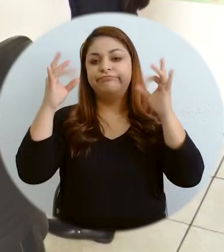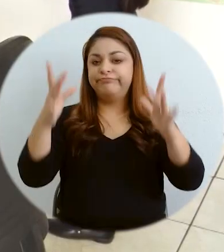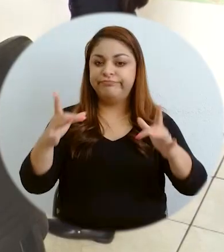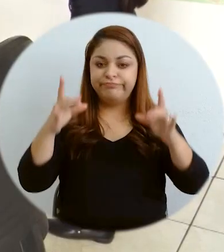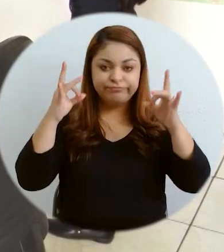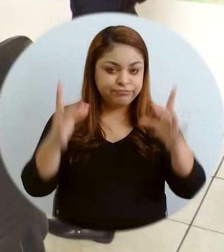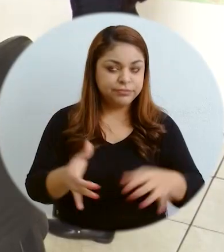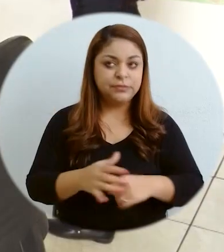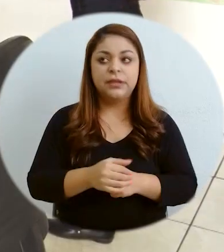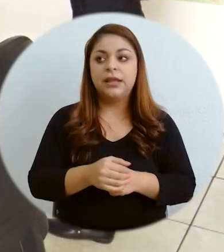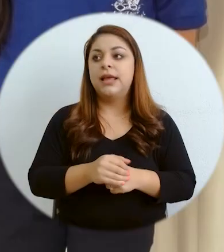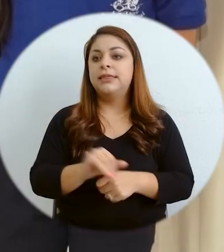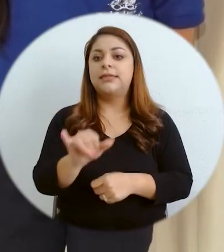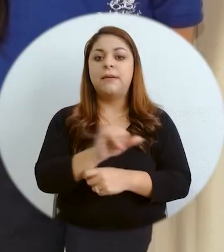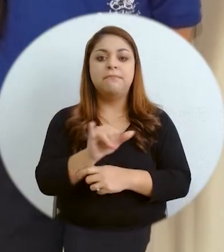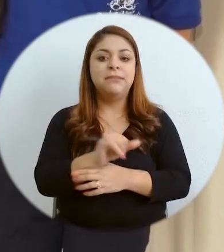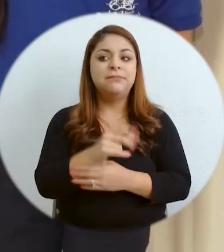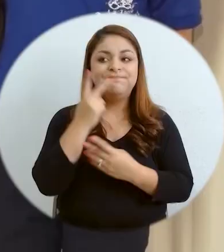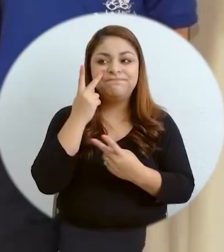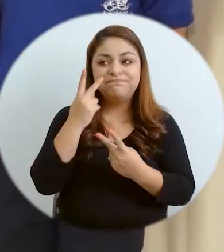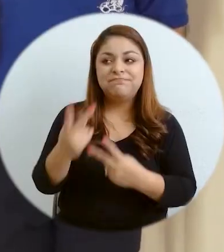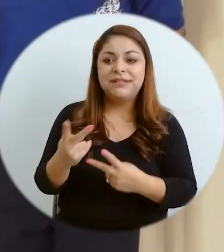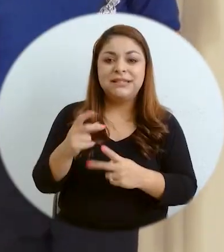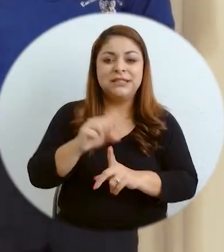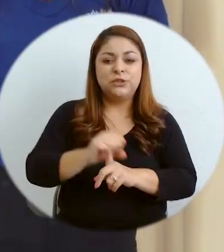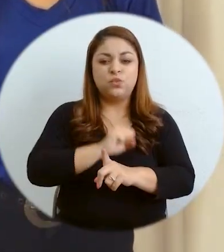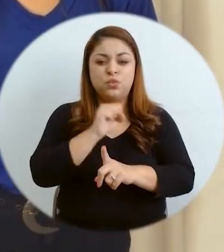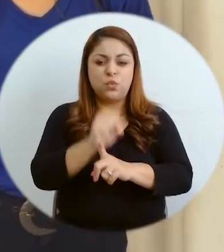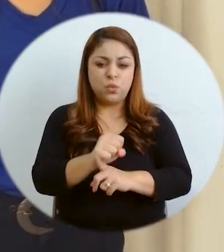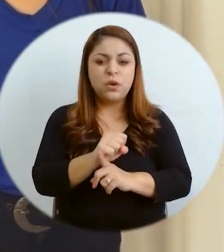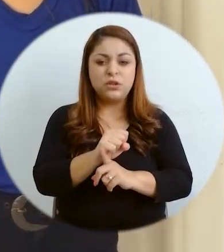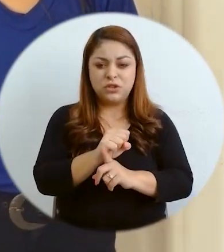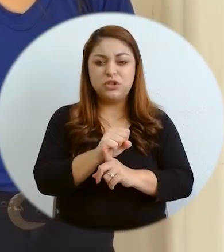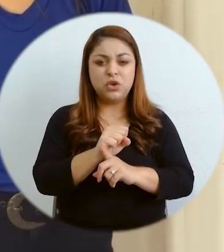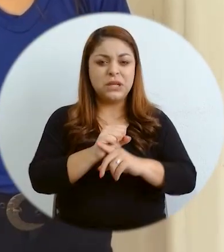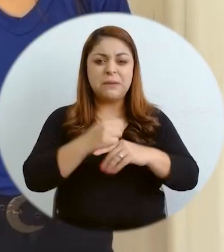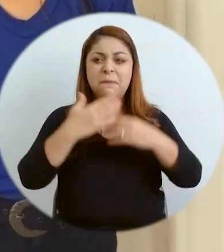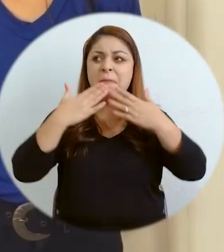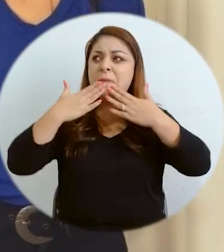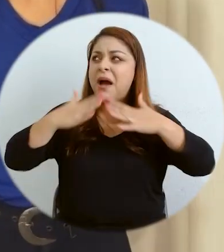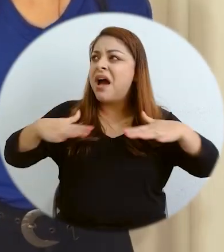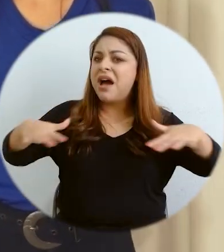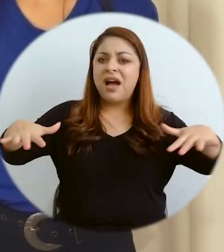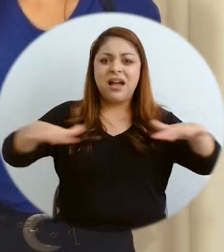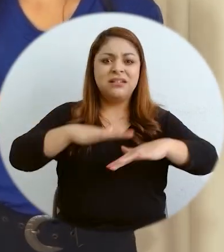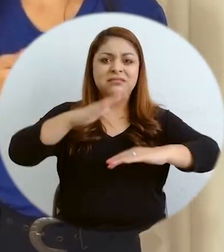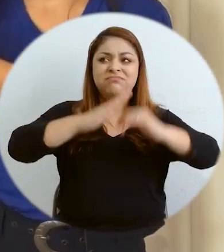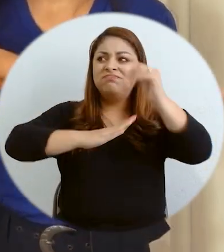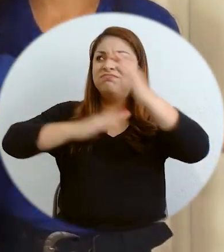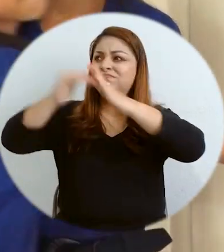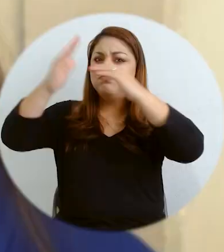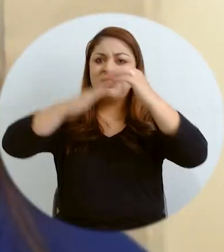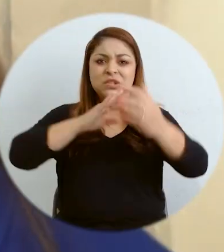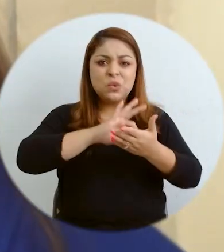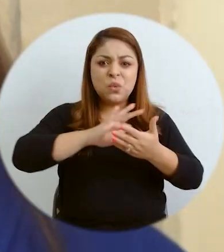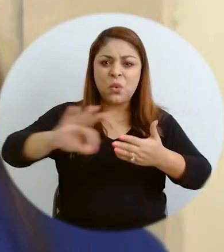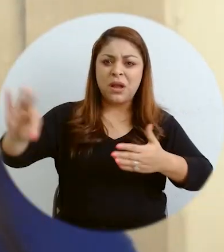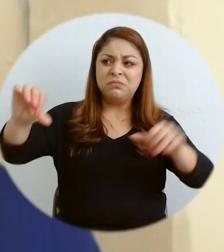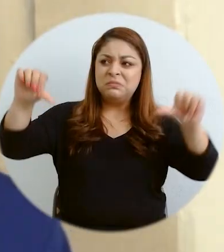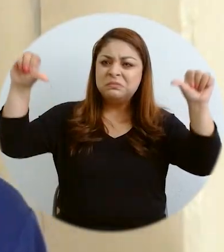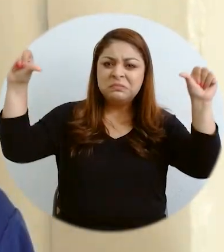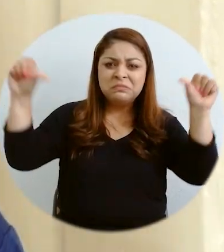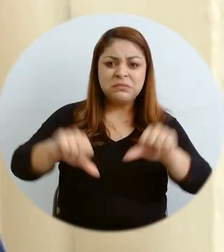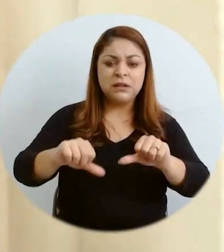una barbaridad. Vemos las situaciones de precariedad en que también tienen que trabajar las y los